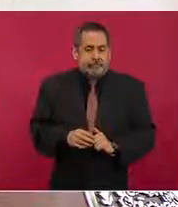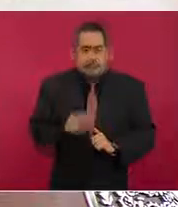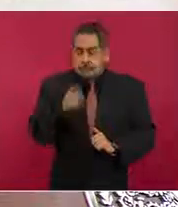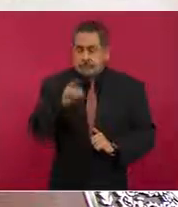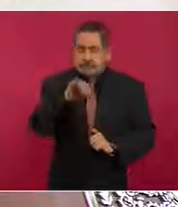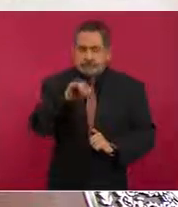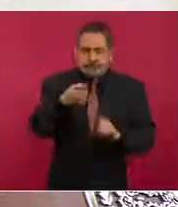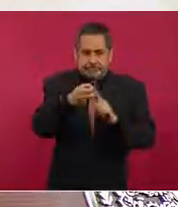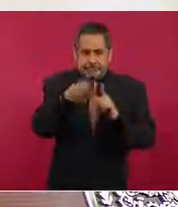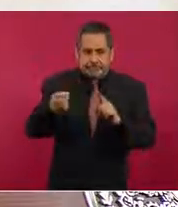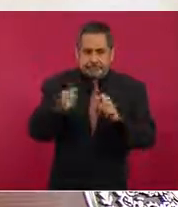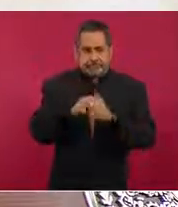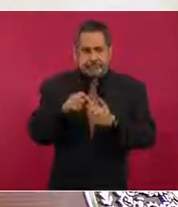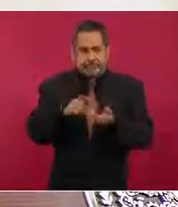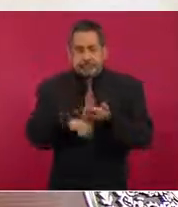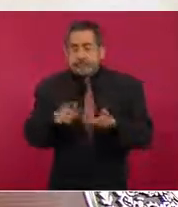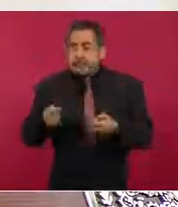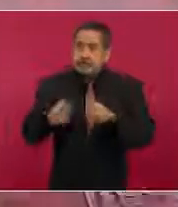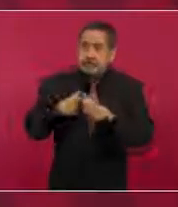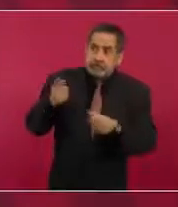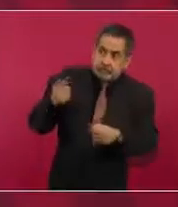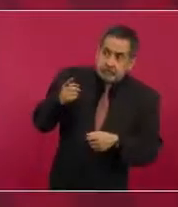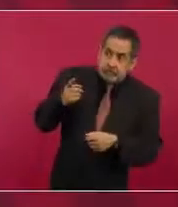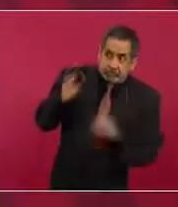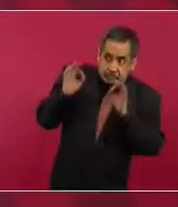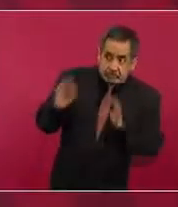sí es recomendable,